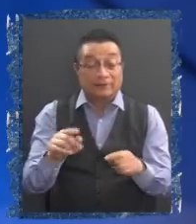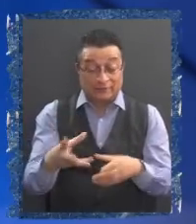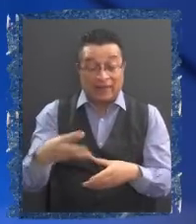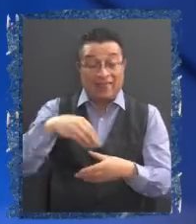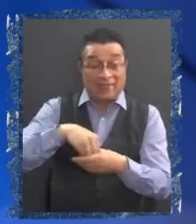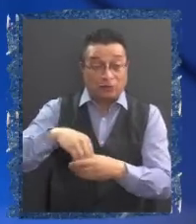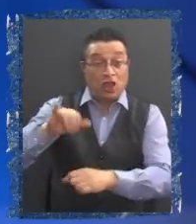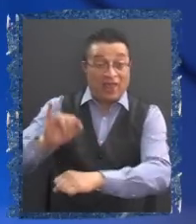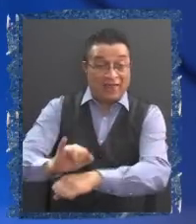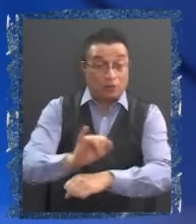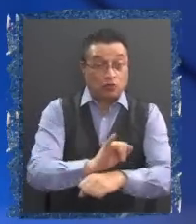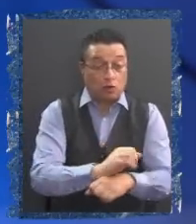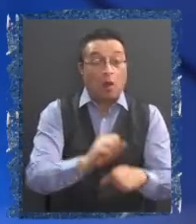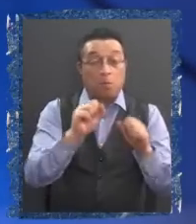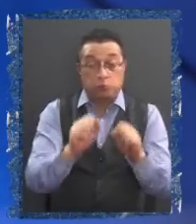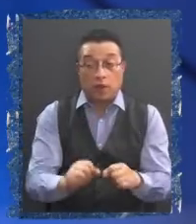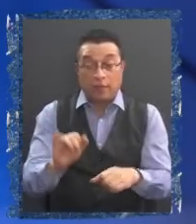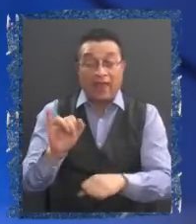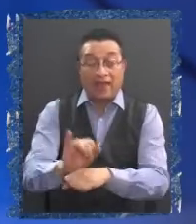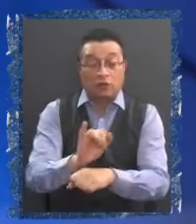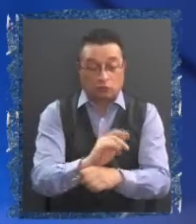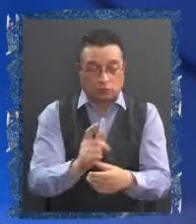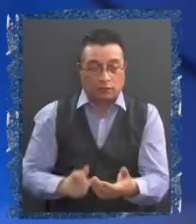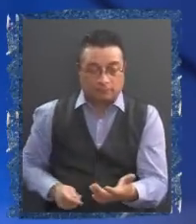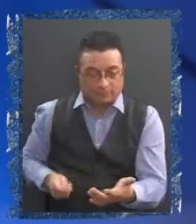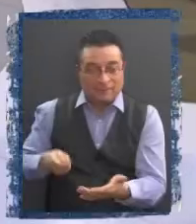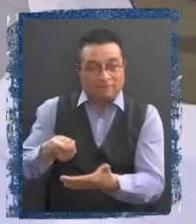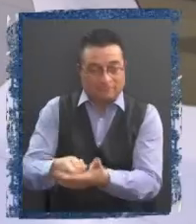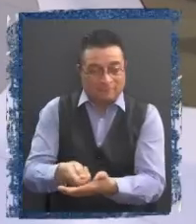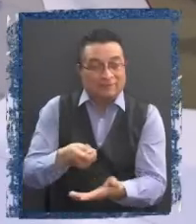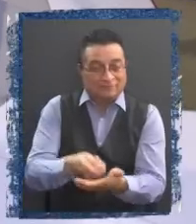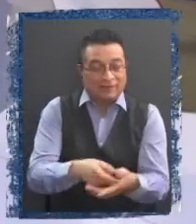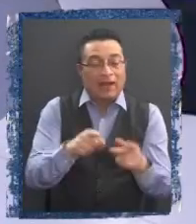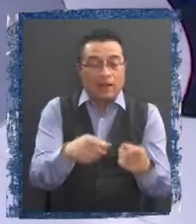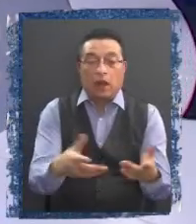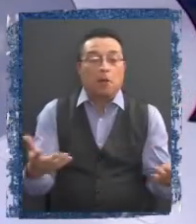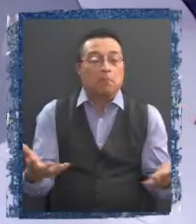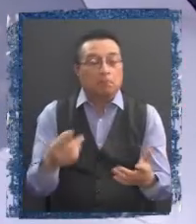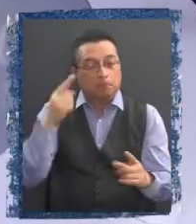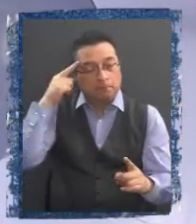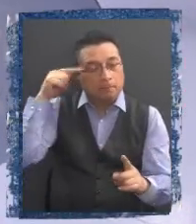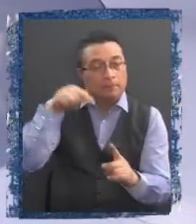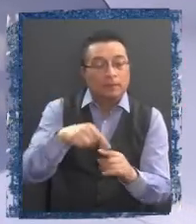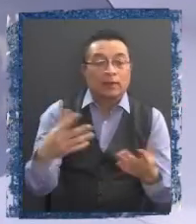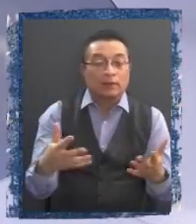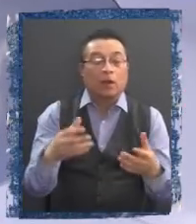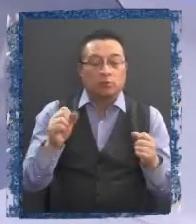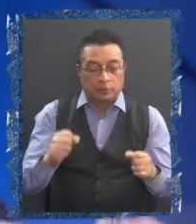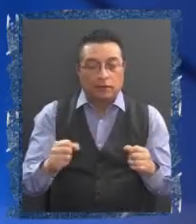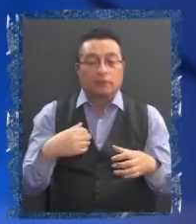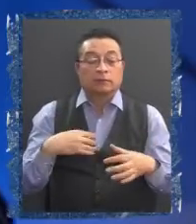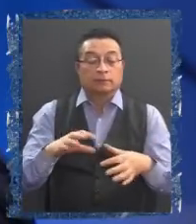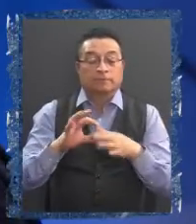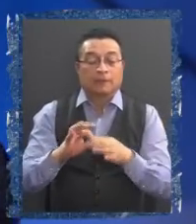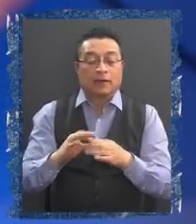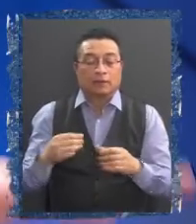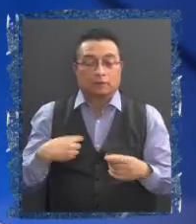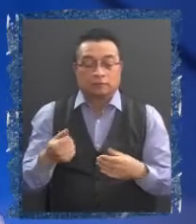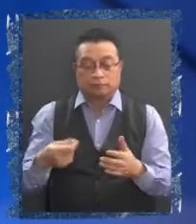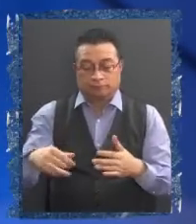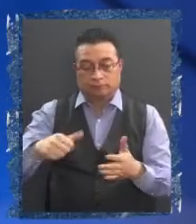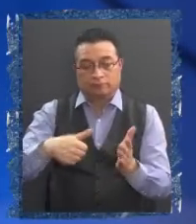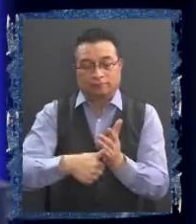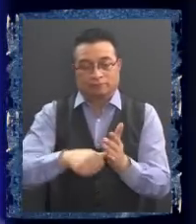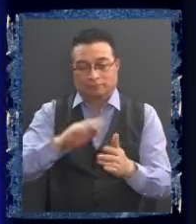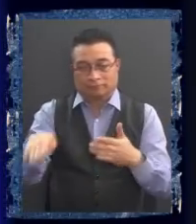instituciones pueden haber instituciones financieras en la lógica de tener y obtener un recurso complementario, una